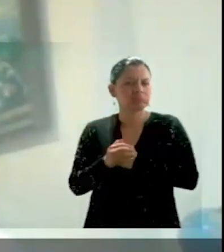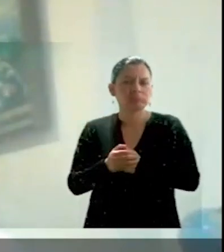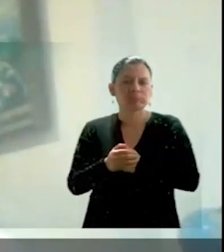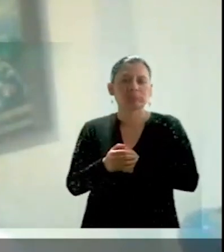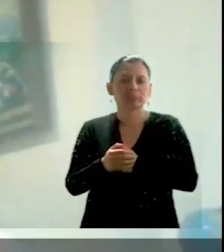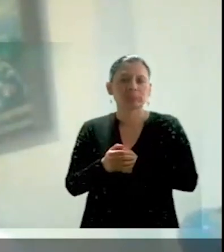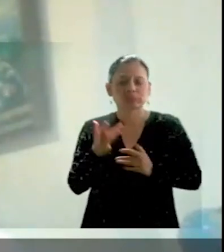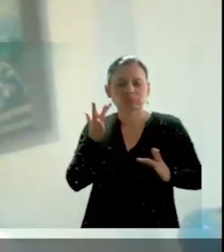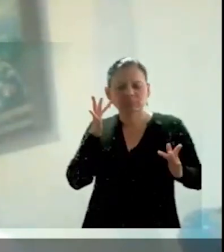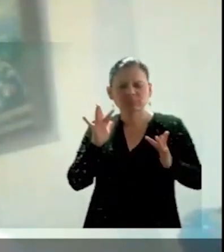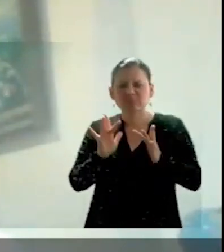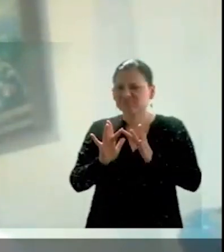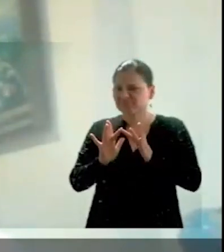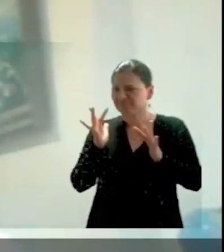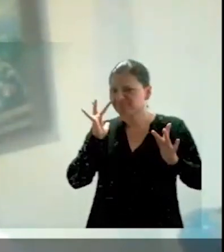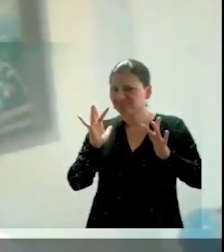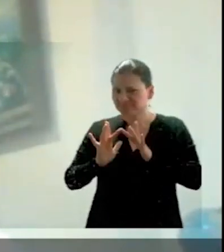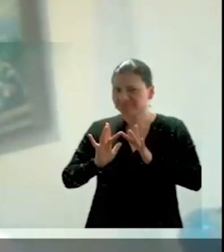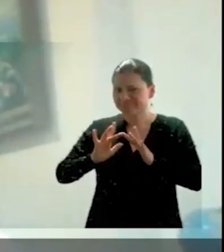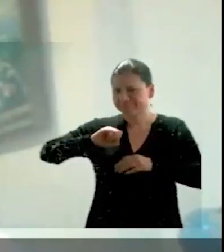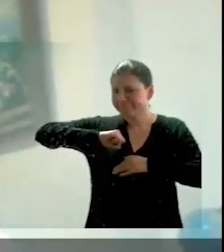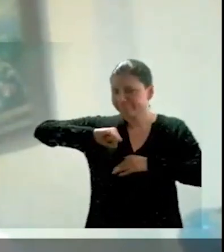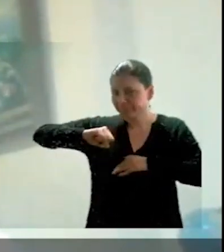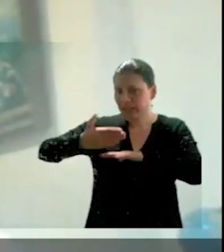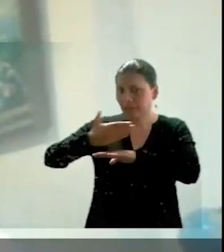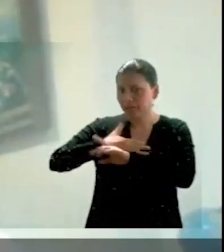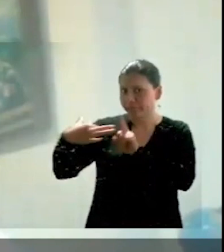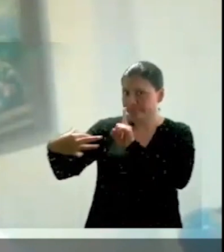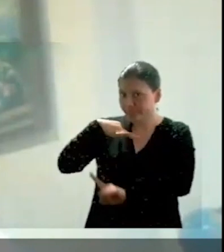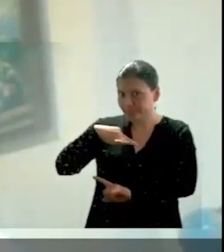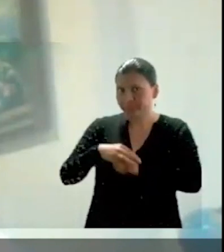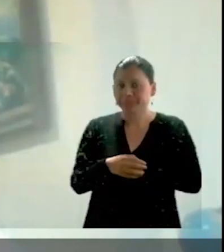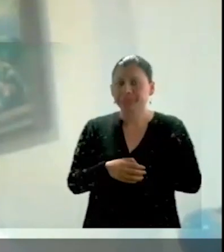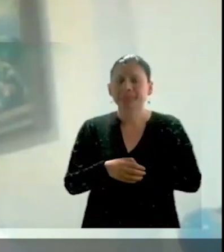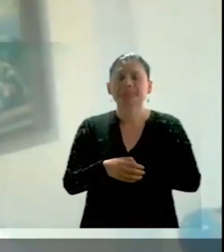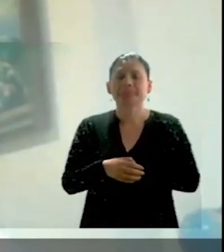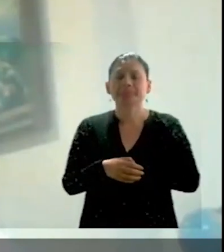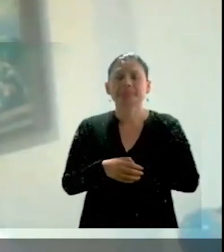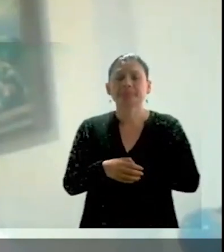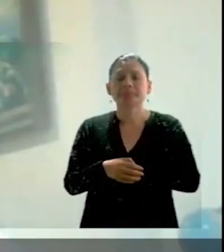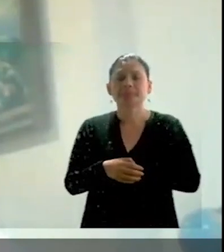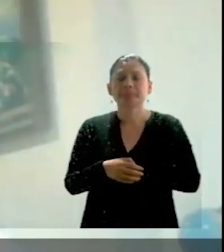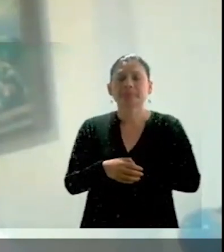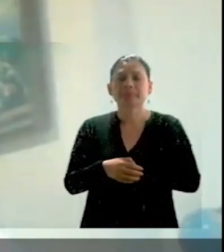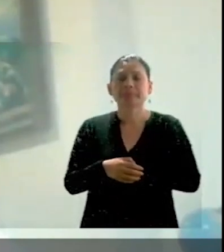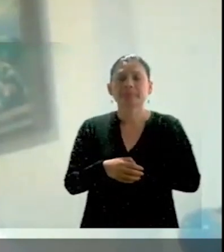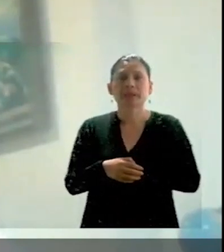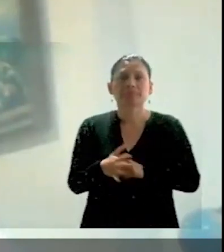en aras o en garantía de esos derechos que podrían estar vulnerados,